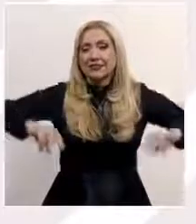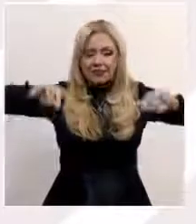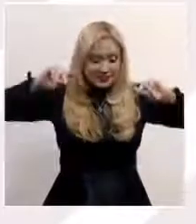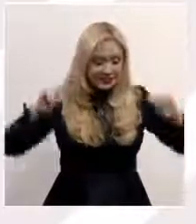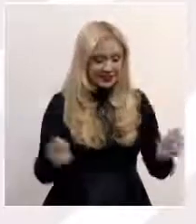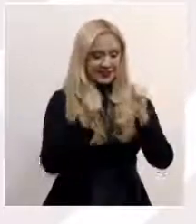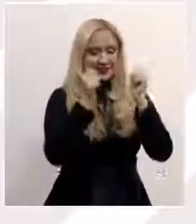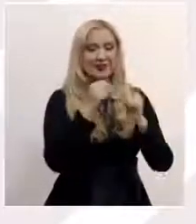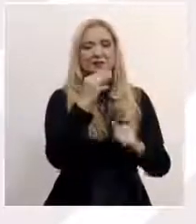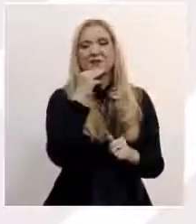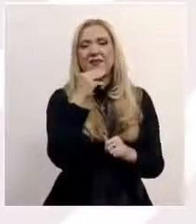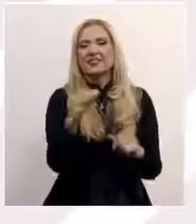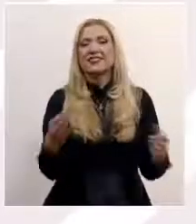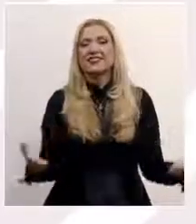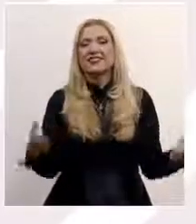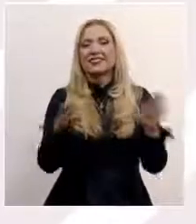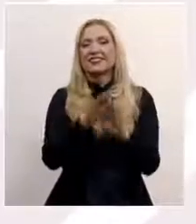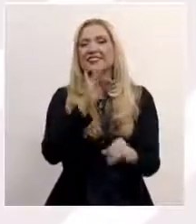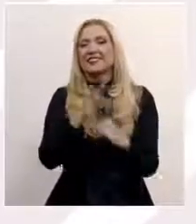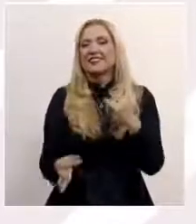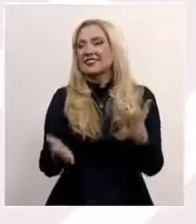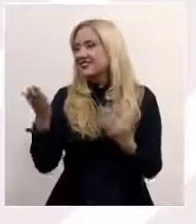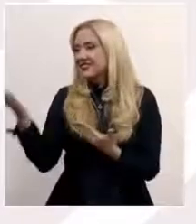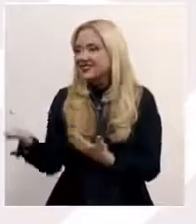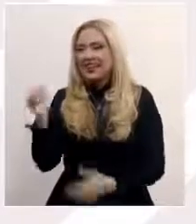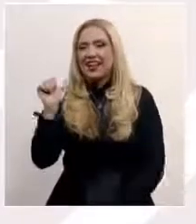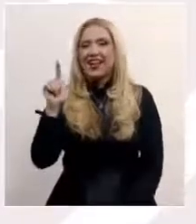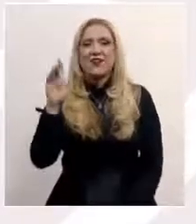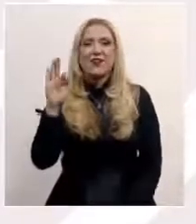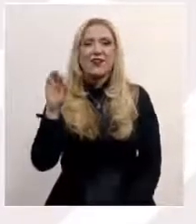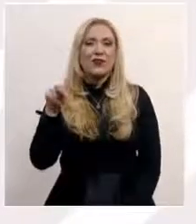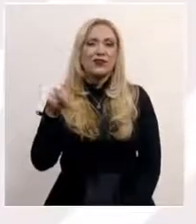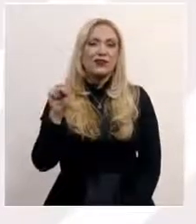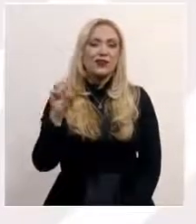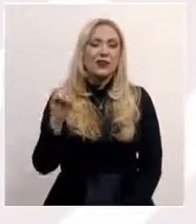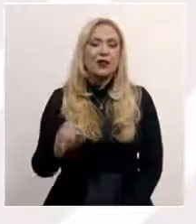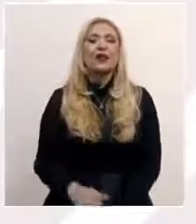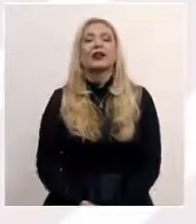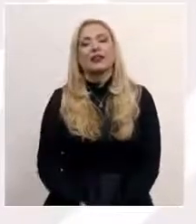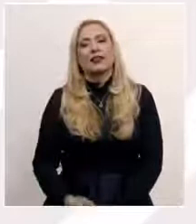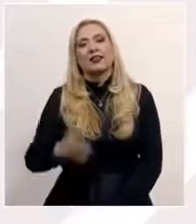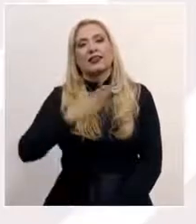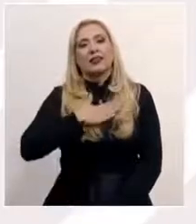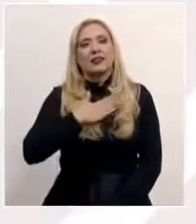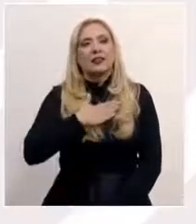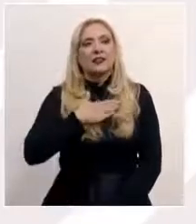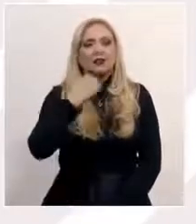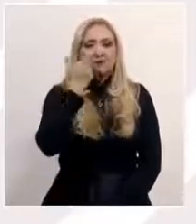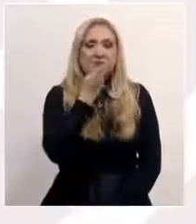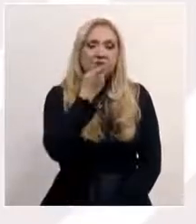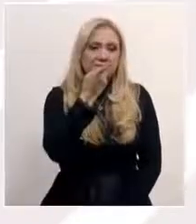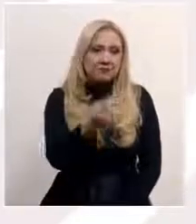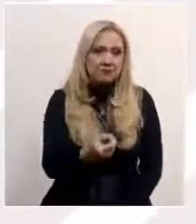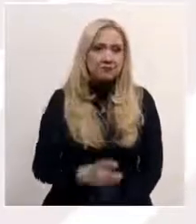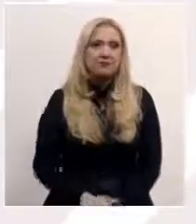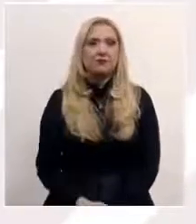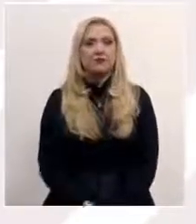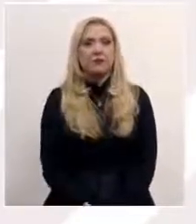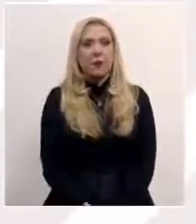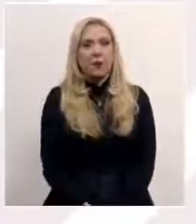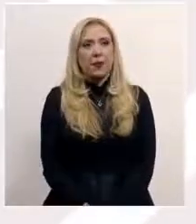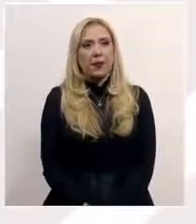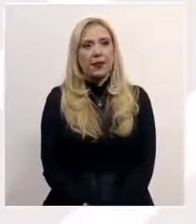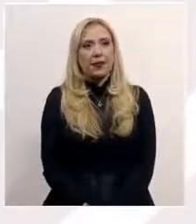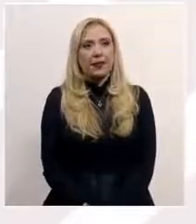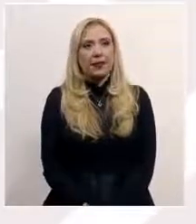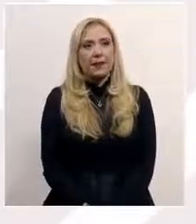Alfonso, un cierre. No, mira, yo como cierre dejaría nada más que